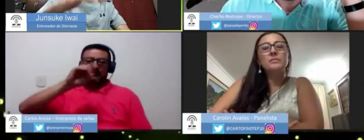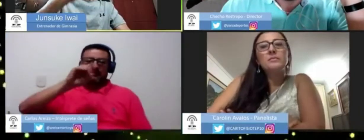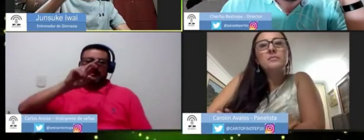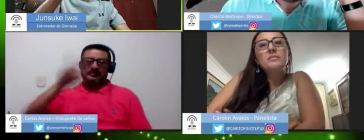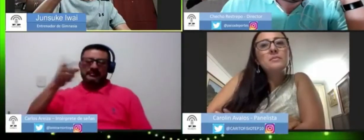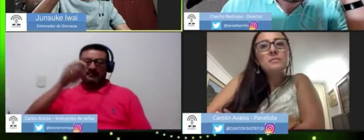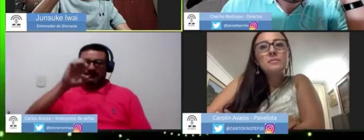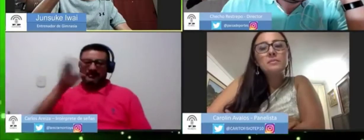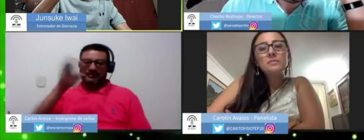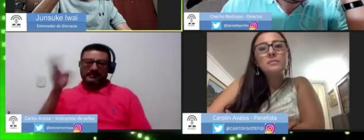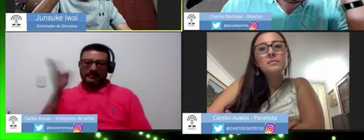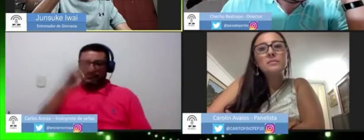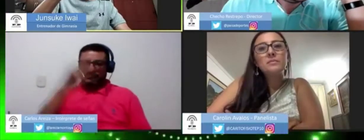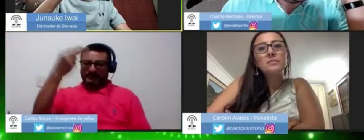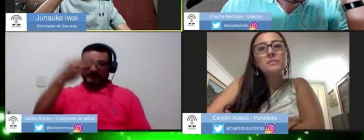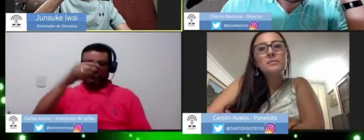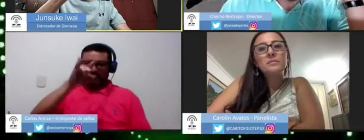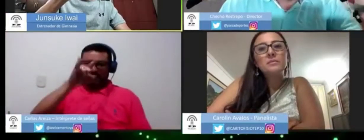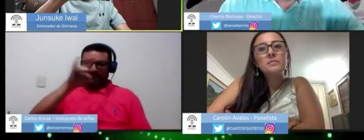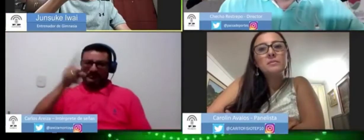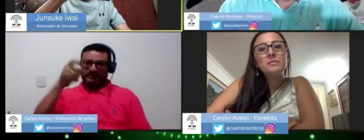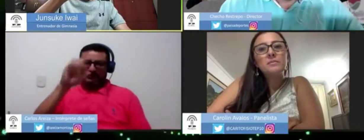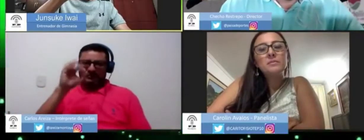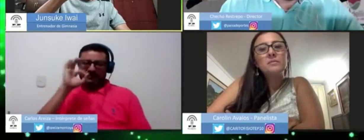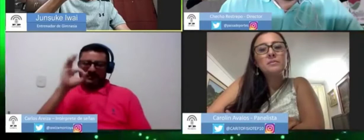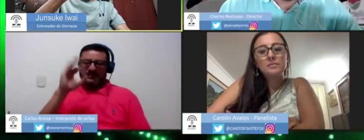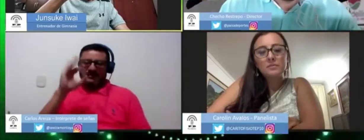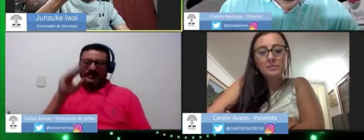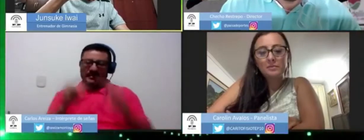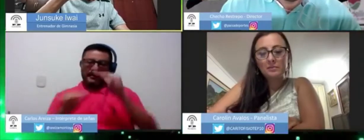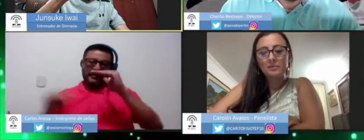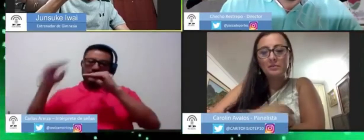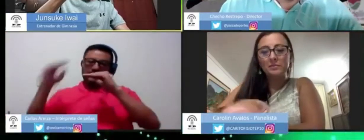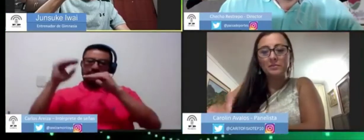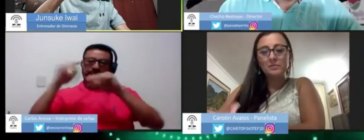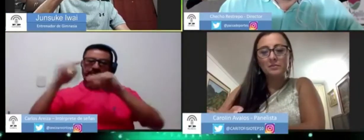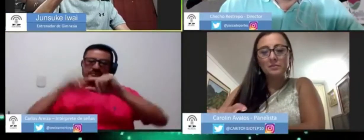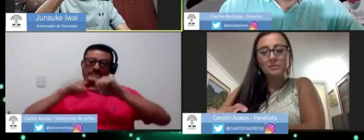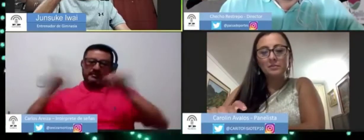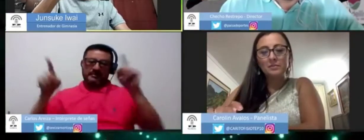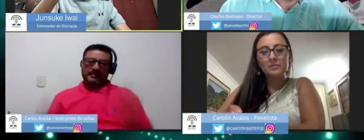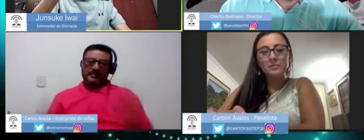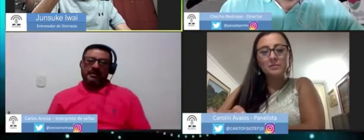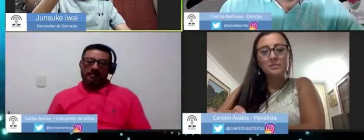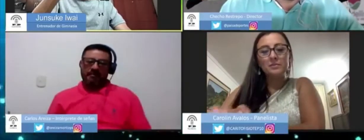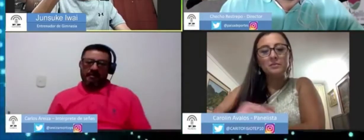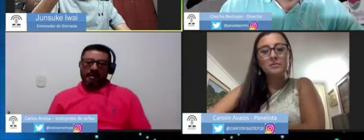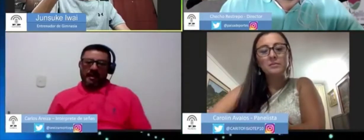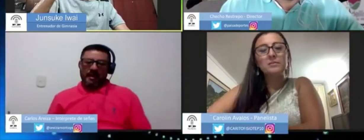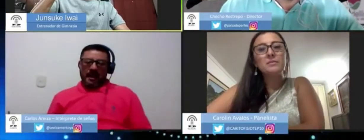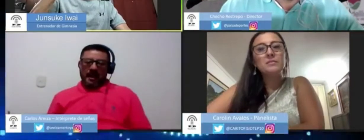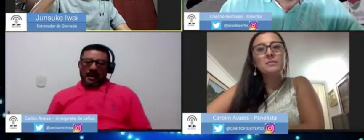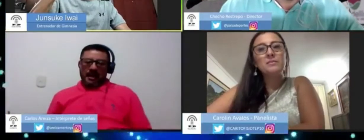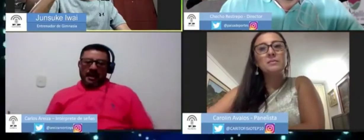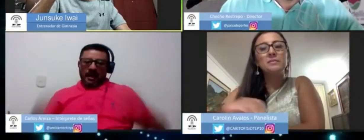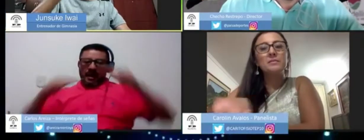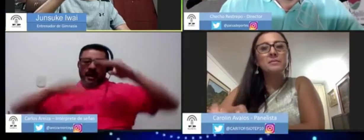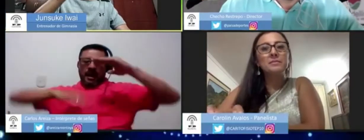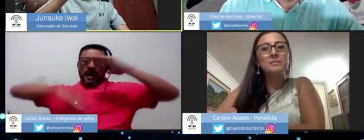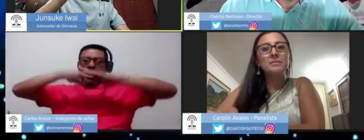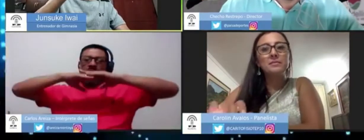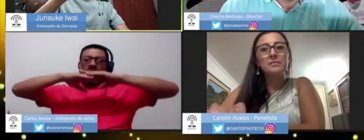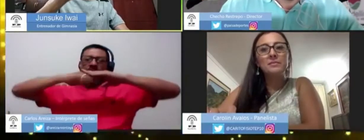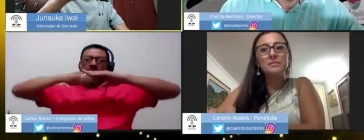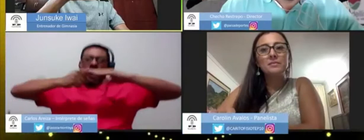y llega a buen nivel, pero estando ahí ya está muy cerca,